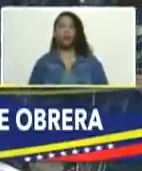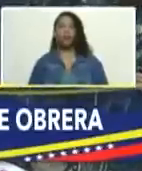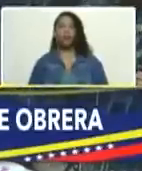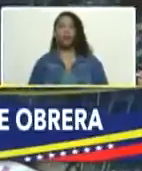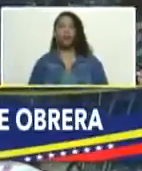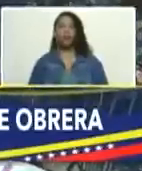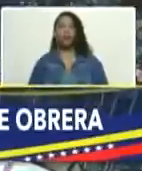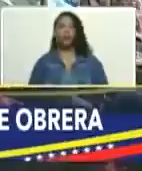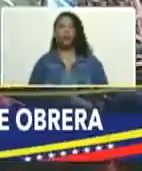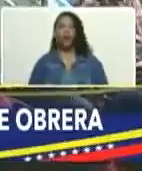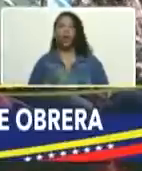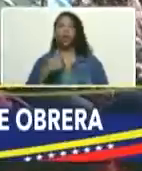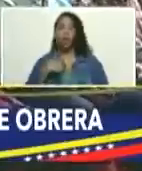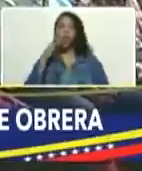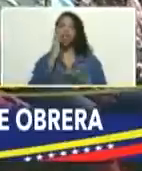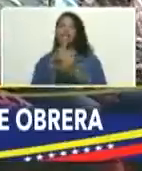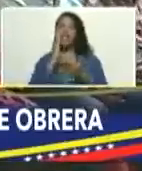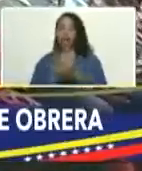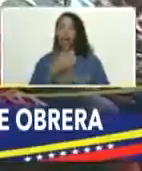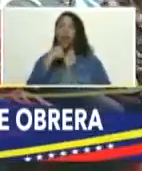Yo siempre he dicho